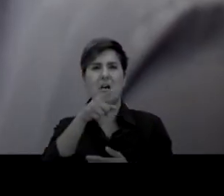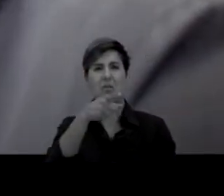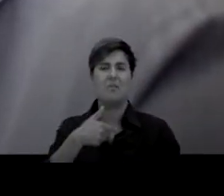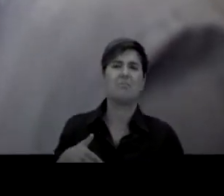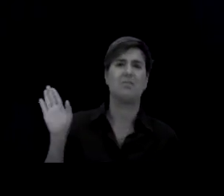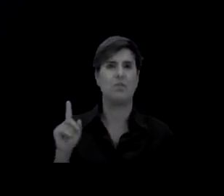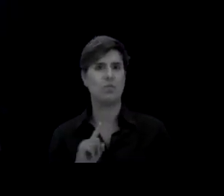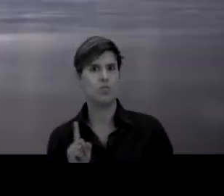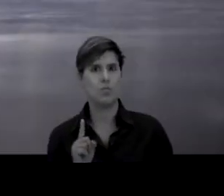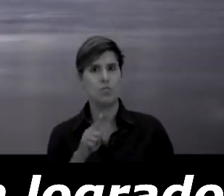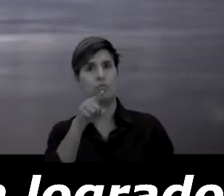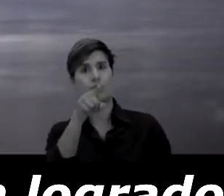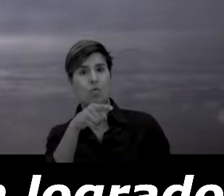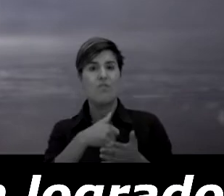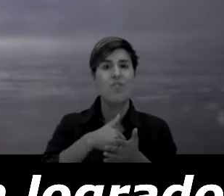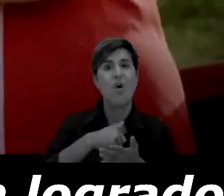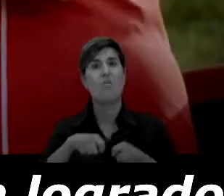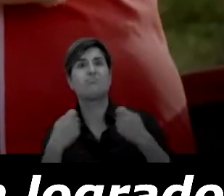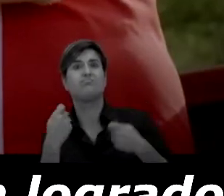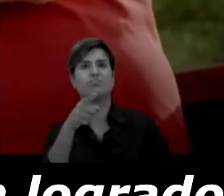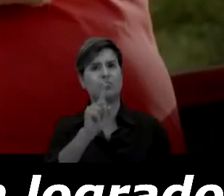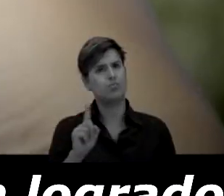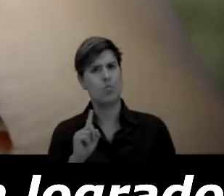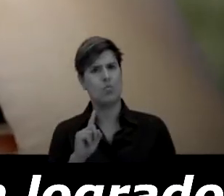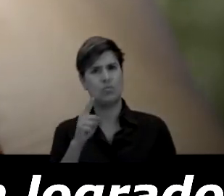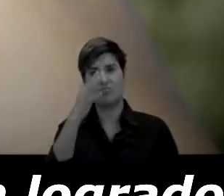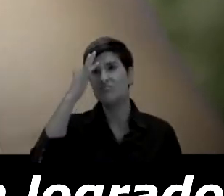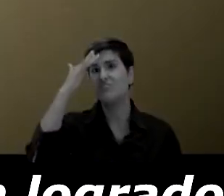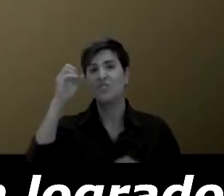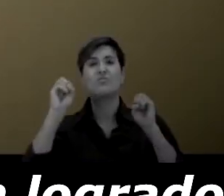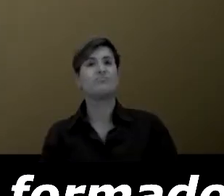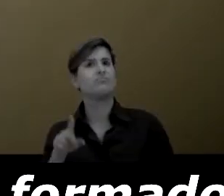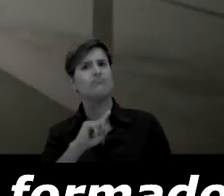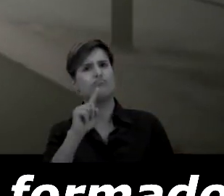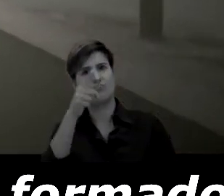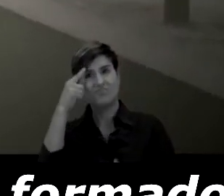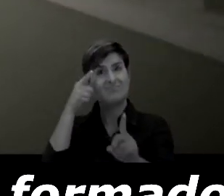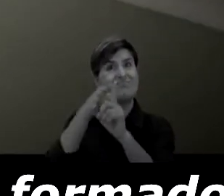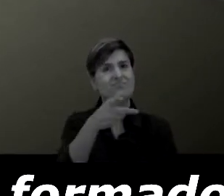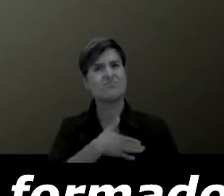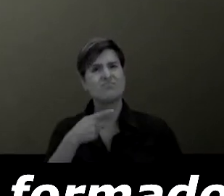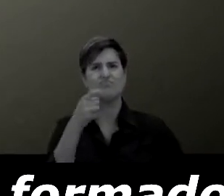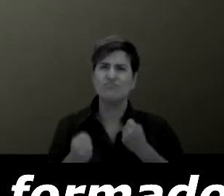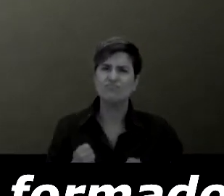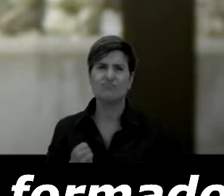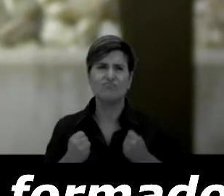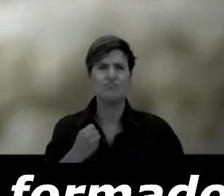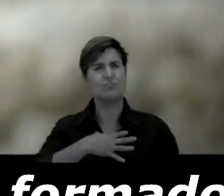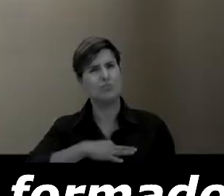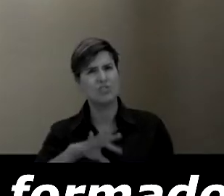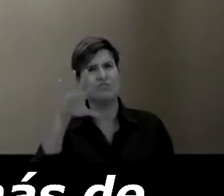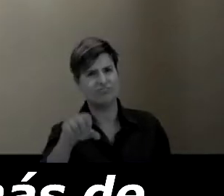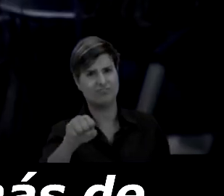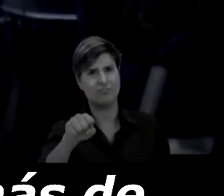con discapacidad. Gracias a él, en este segundo periodo han logrado orientar a más de 19.000 jóvenes, se